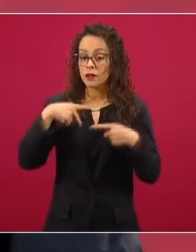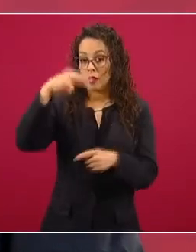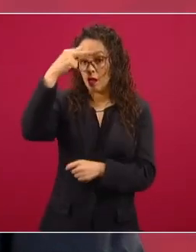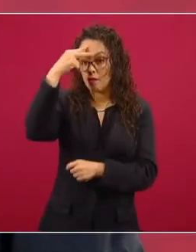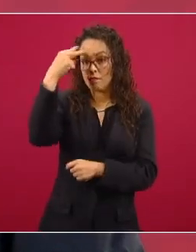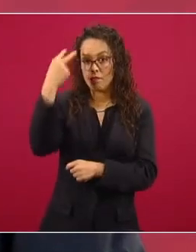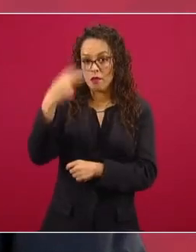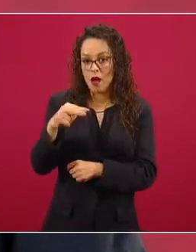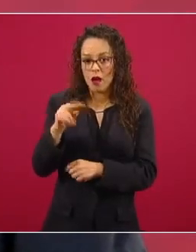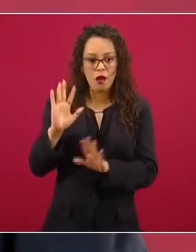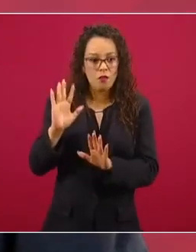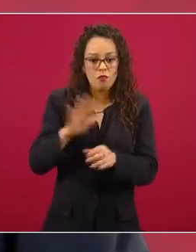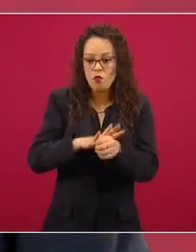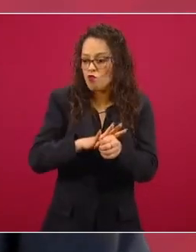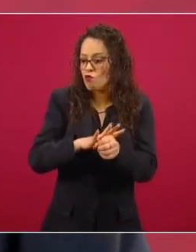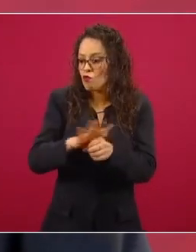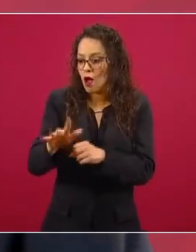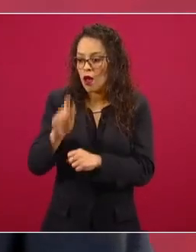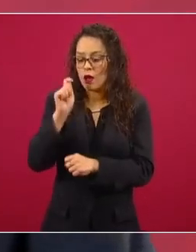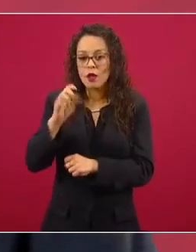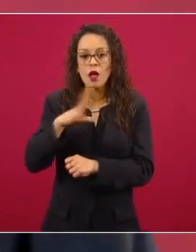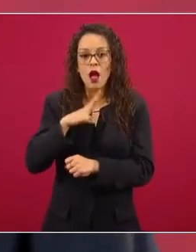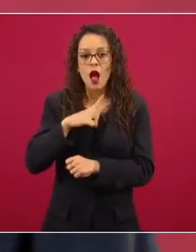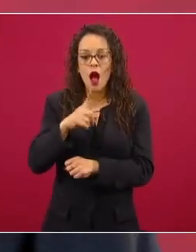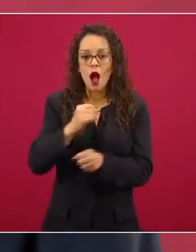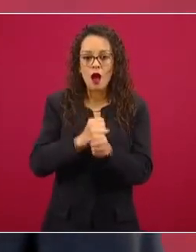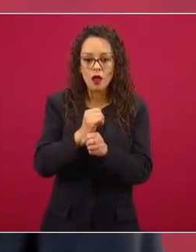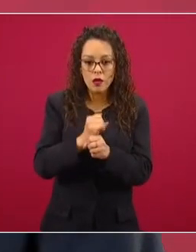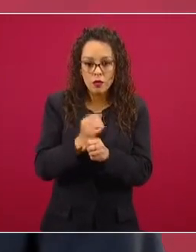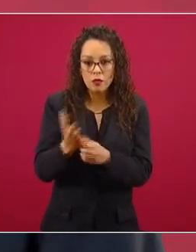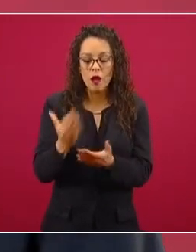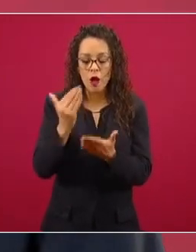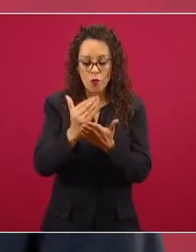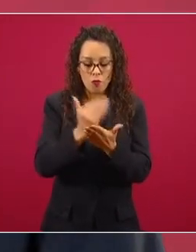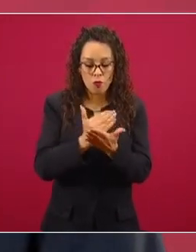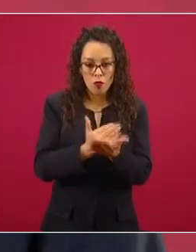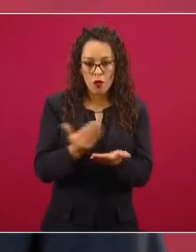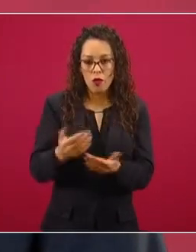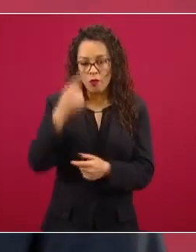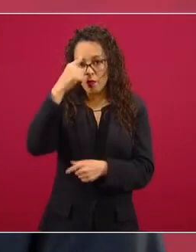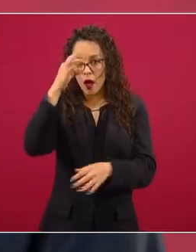está siendo procesado o va a iniciar